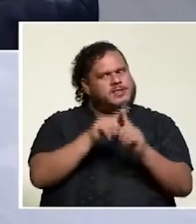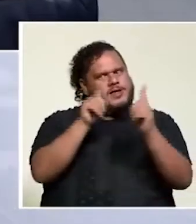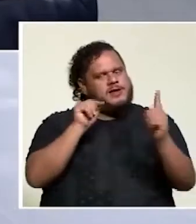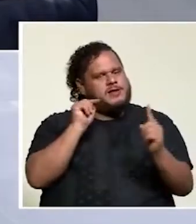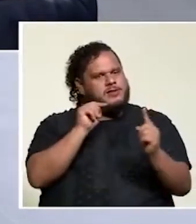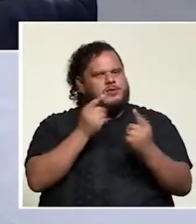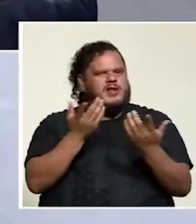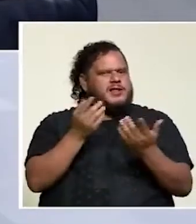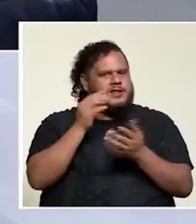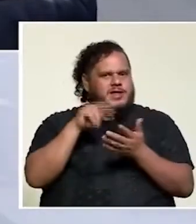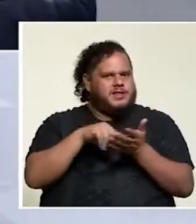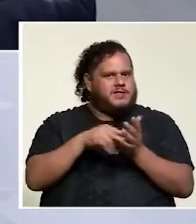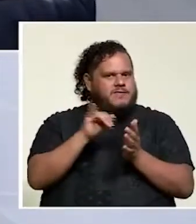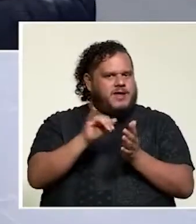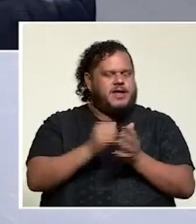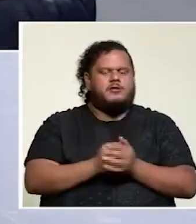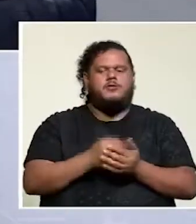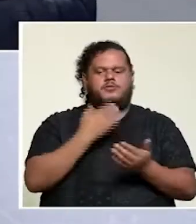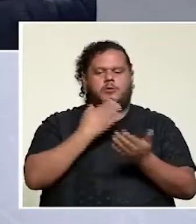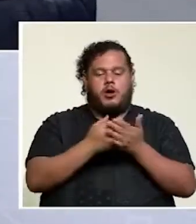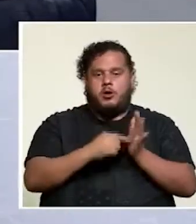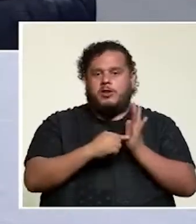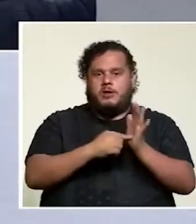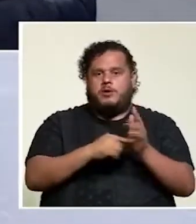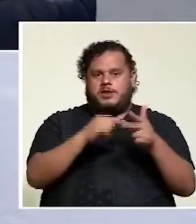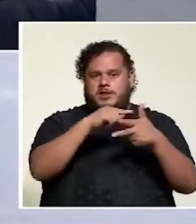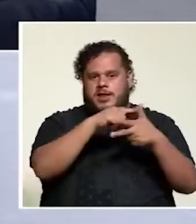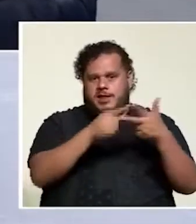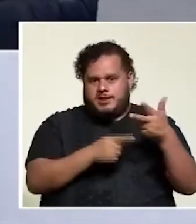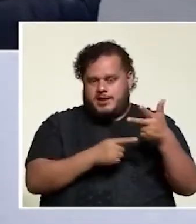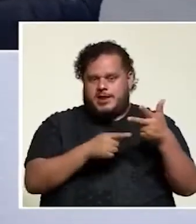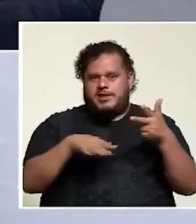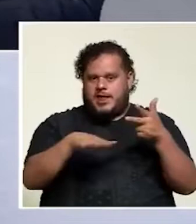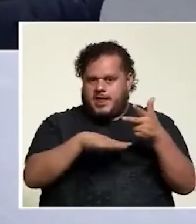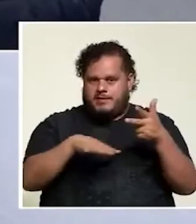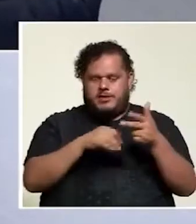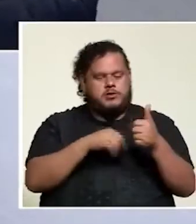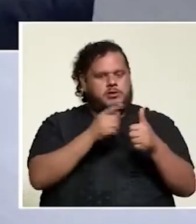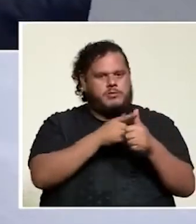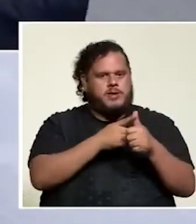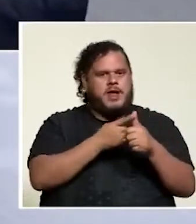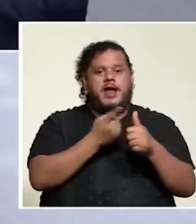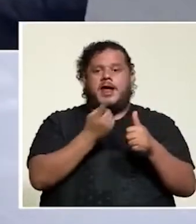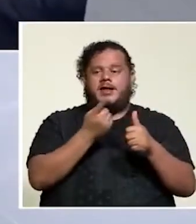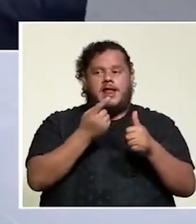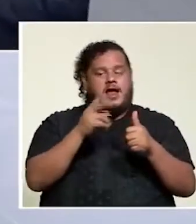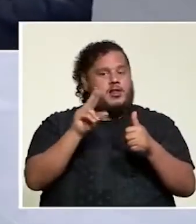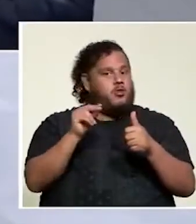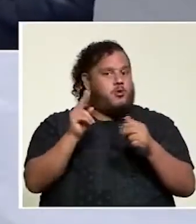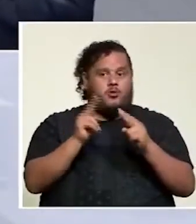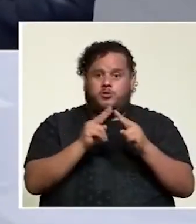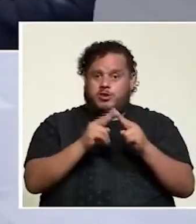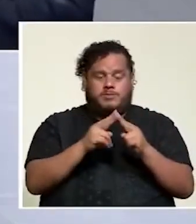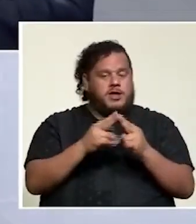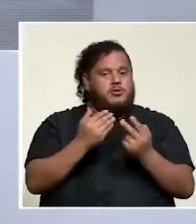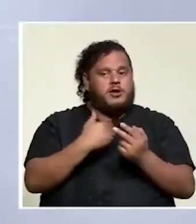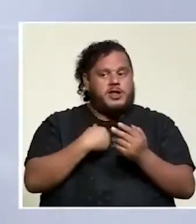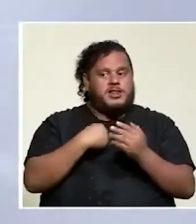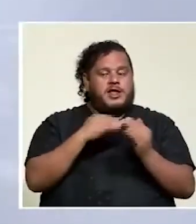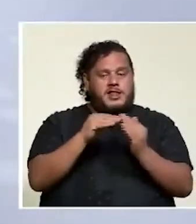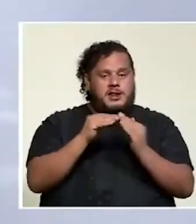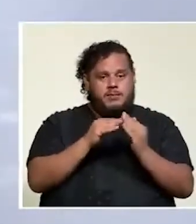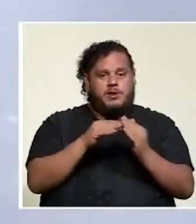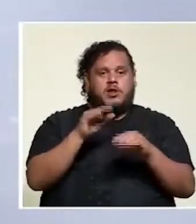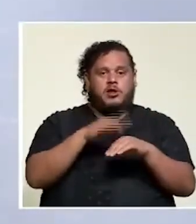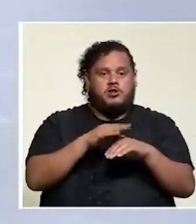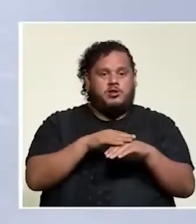esto, Gustavo? Demuestra tres condiciones fundamentales, Álvaro. La primera de ellas es el gran desconocimiento que tiene la población respecto de las propuestas de los diferentes